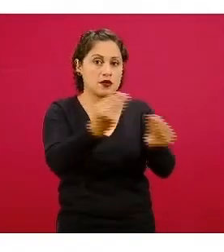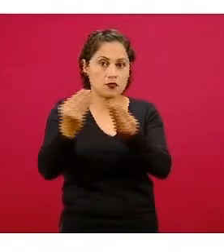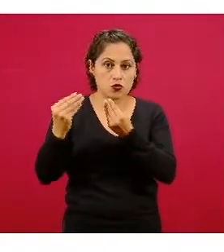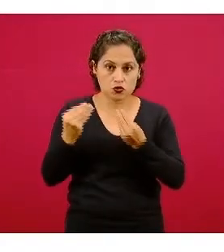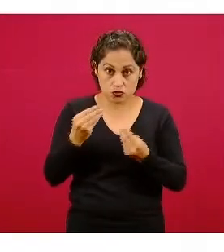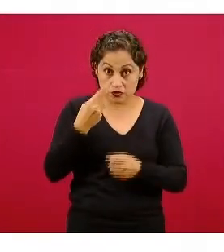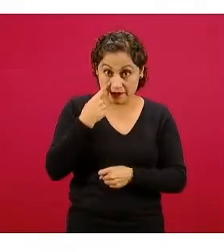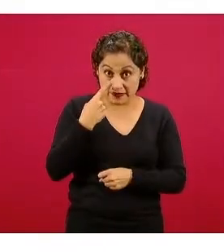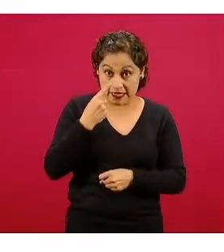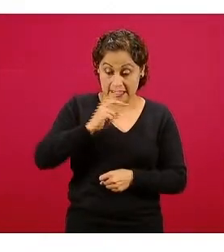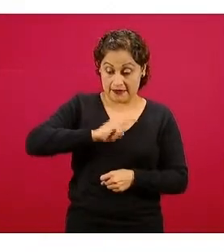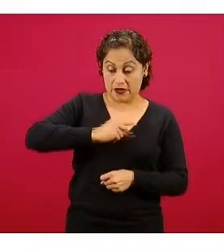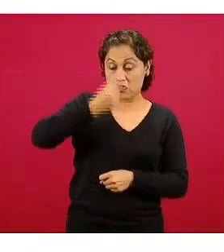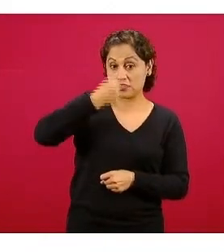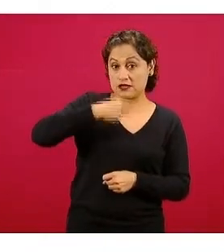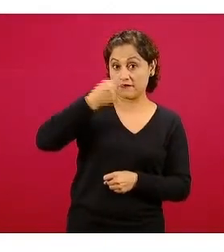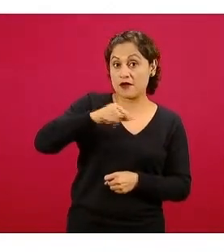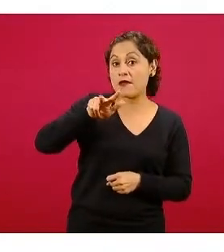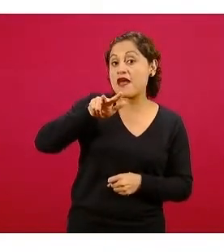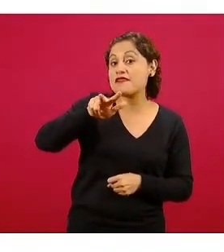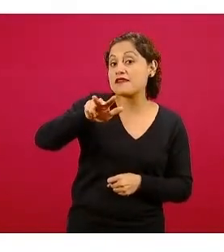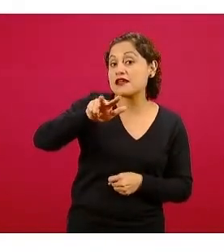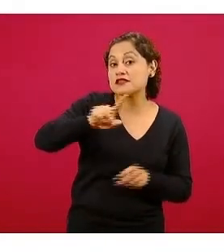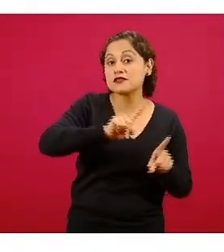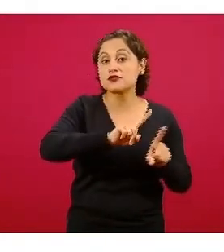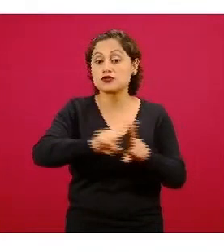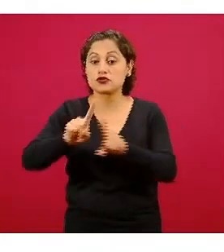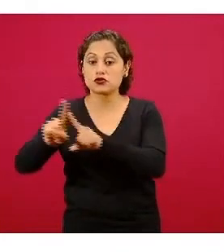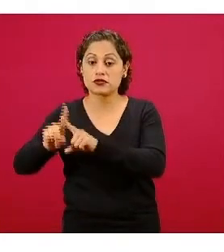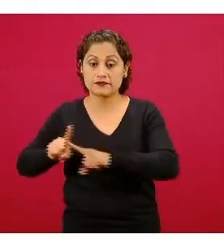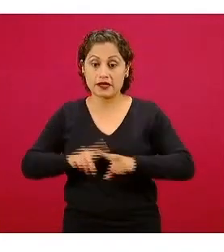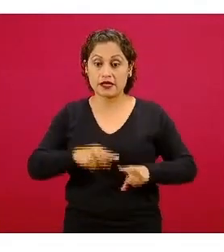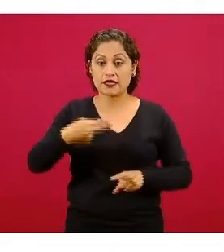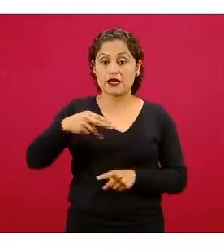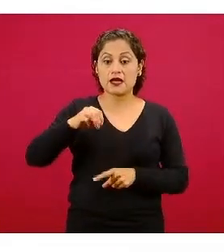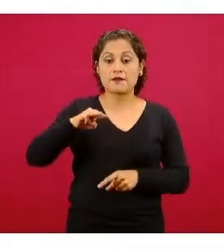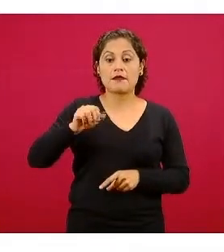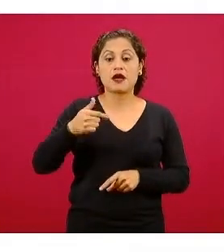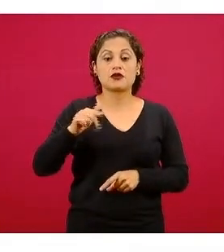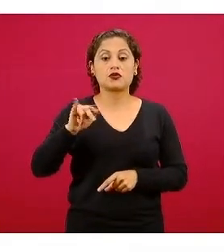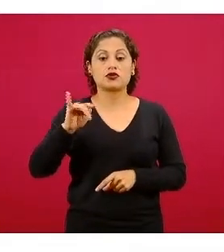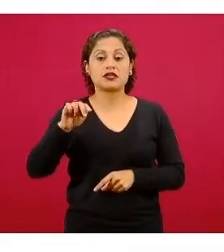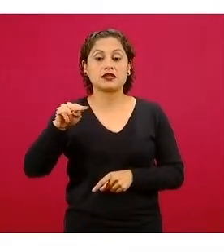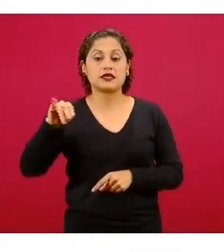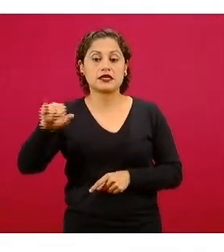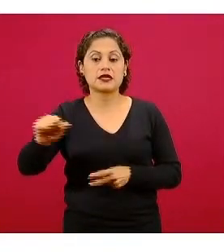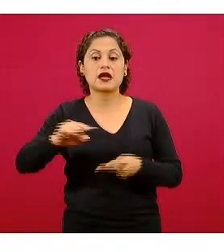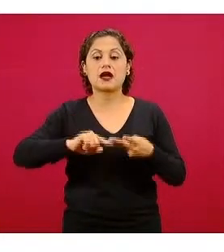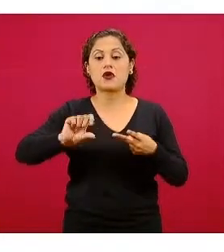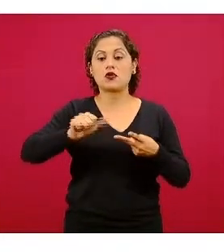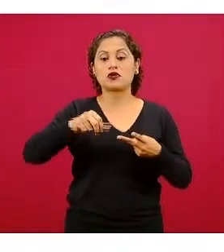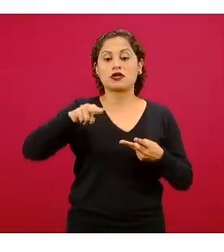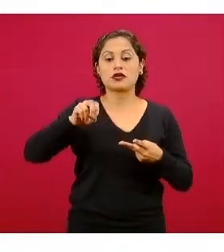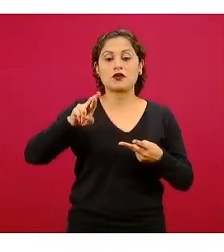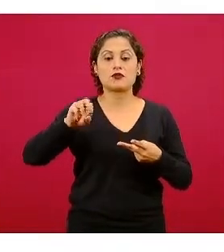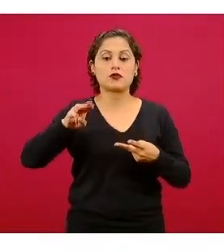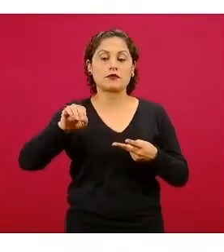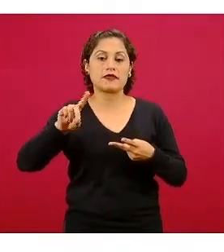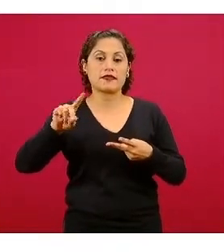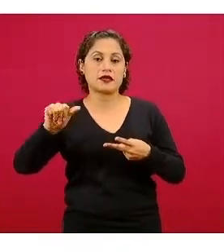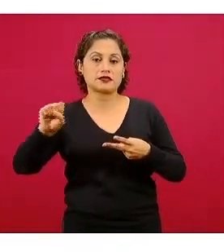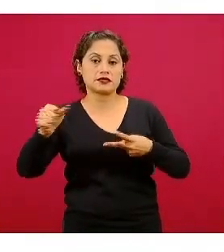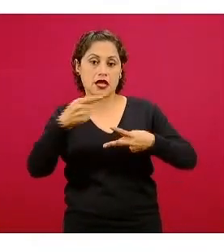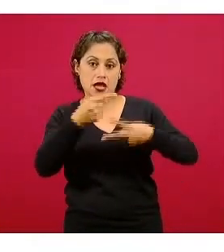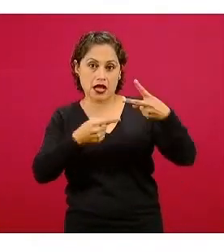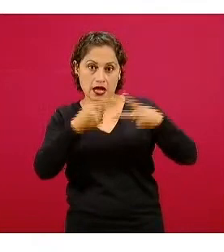18 subtipos de hemaglutinina y 11 subtipos de neuraminidasa, que son las